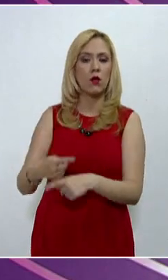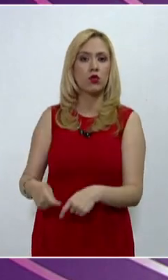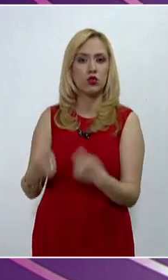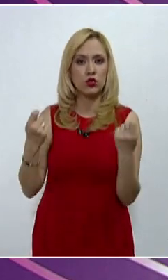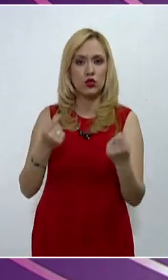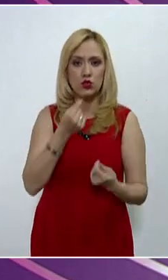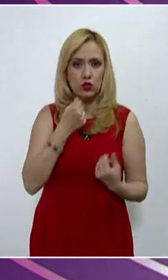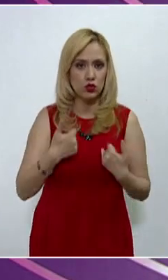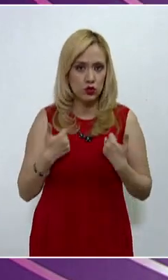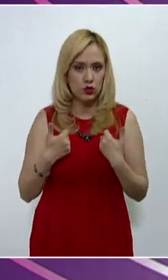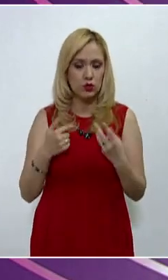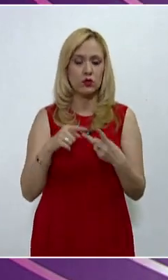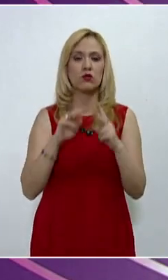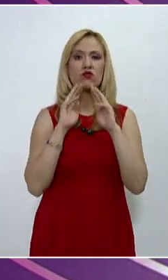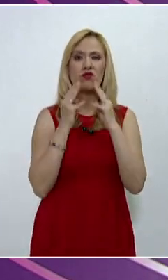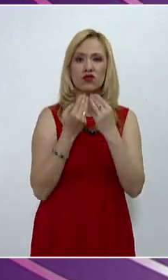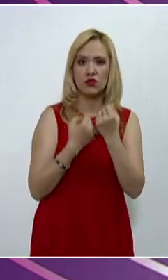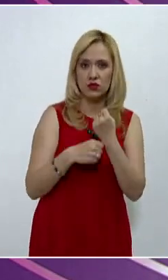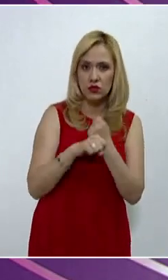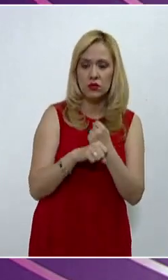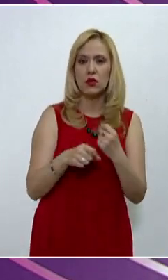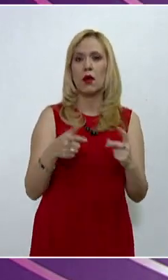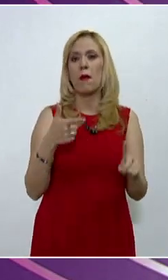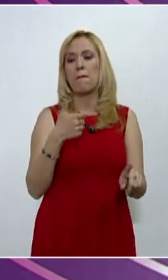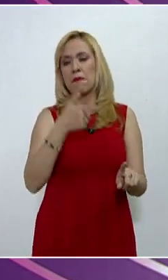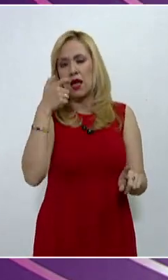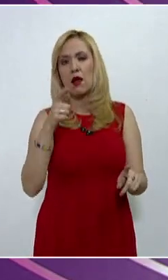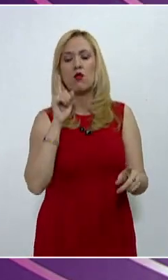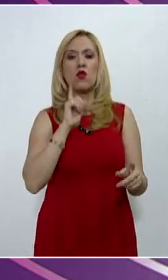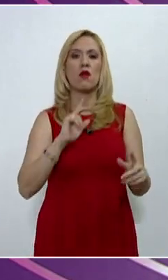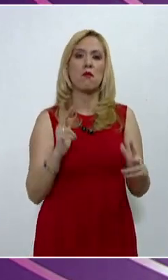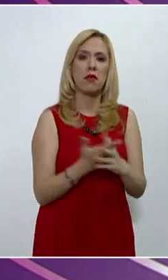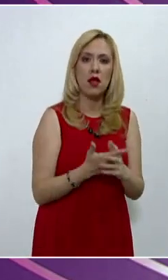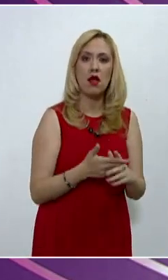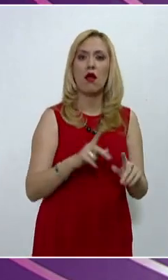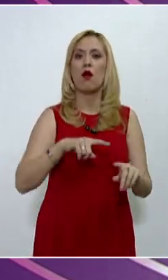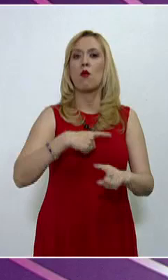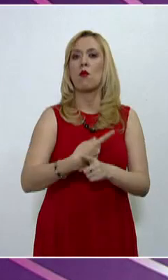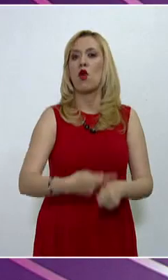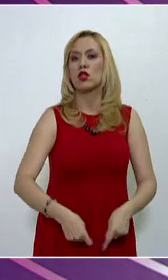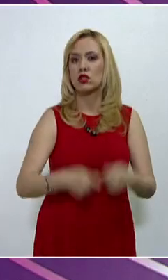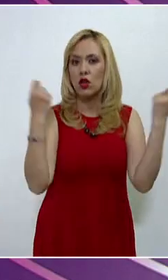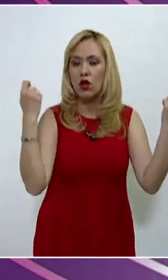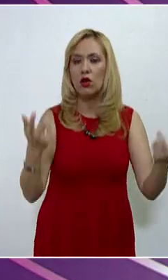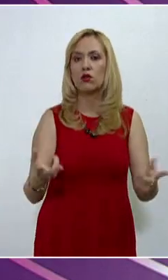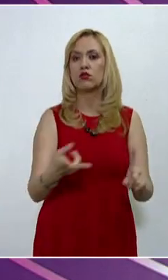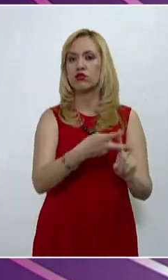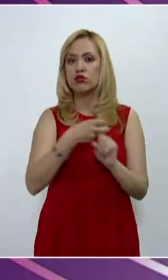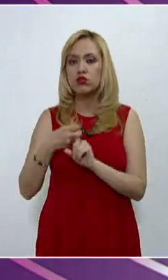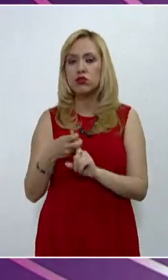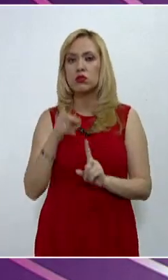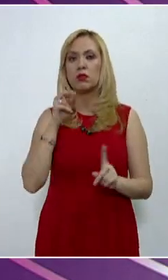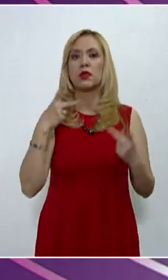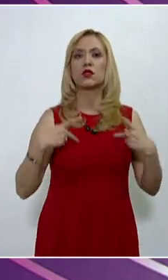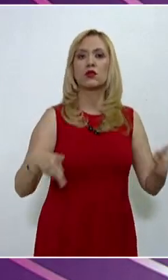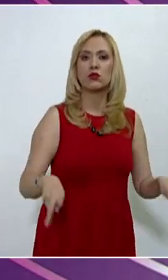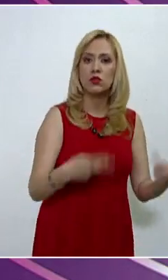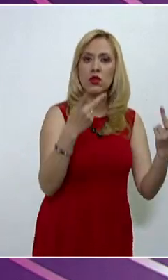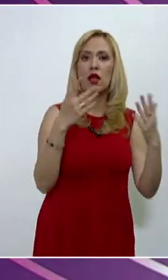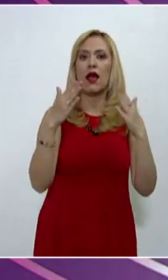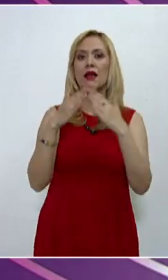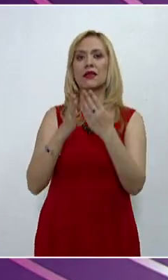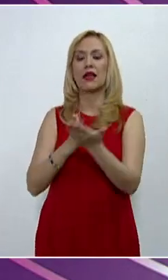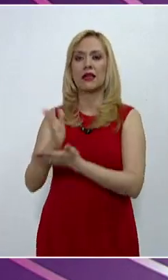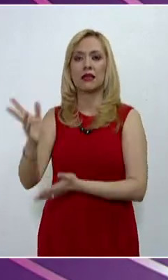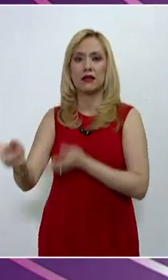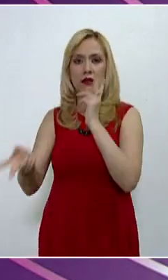contra menores, delincuencia organizada, homicidio doloso, feminicidio, violación, secuestro, trata de personas, robo de casa habitación, uso de programas sociales